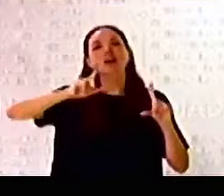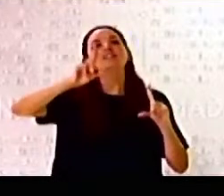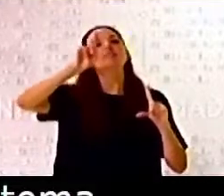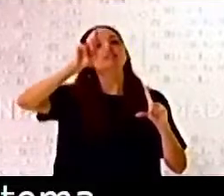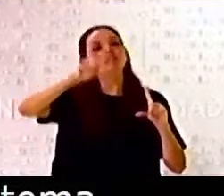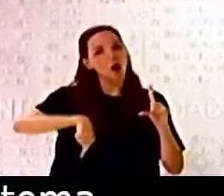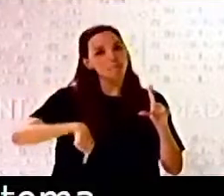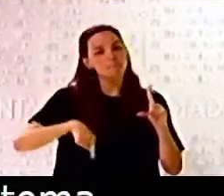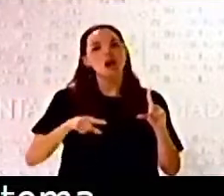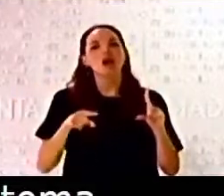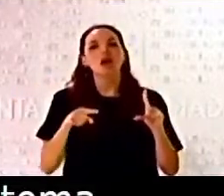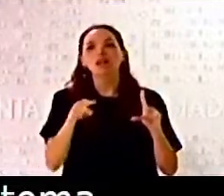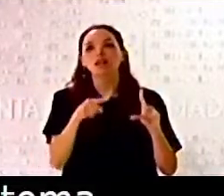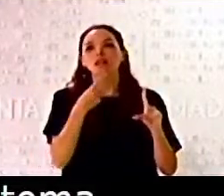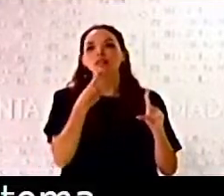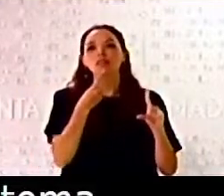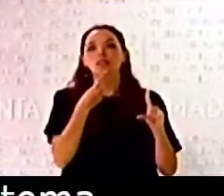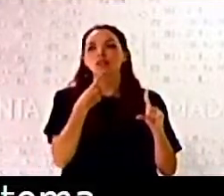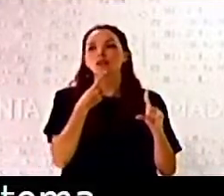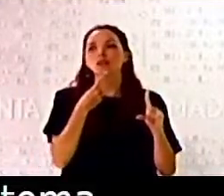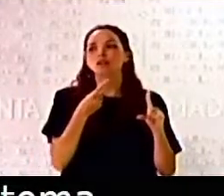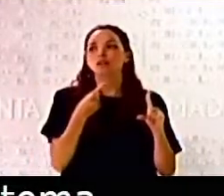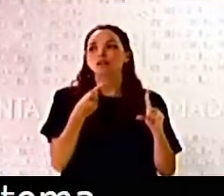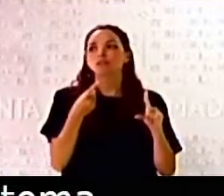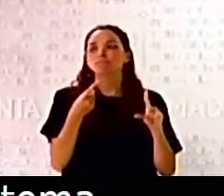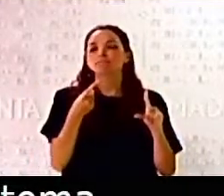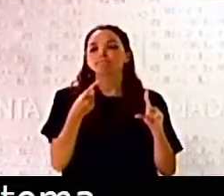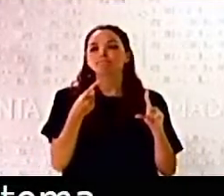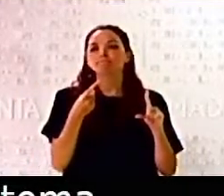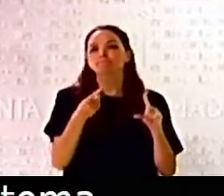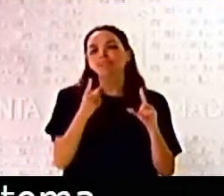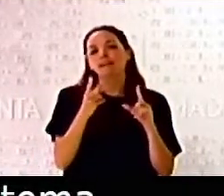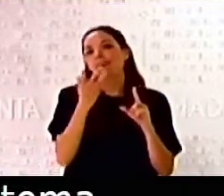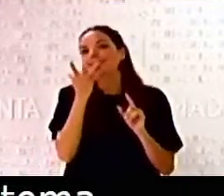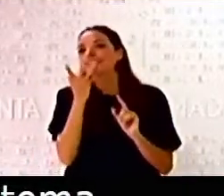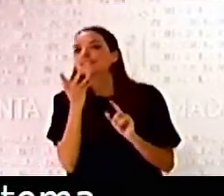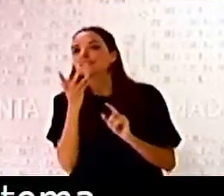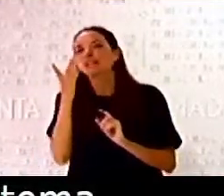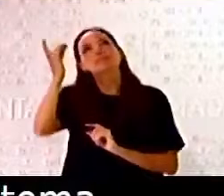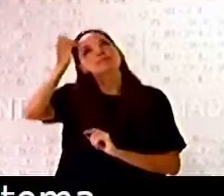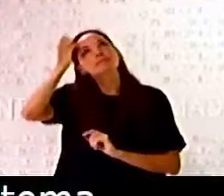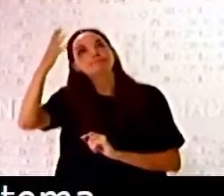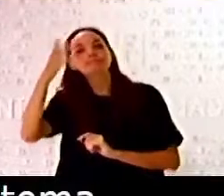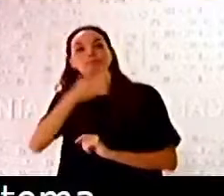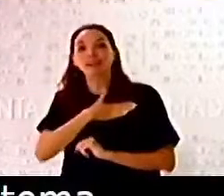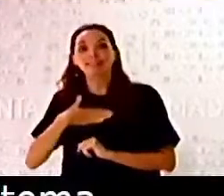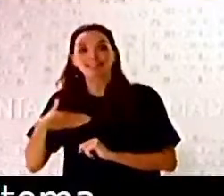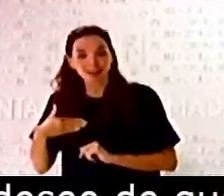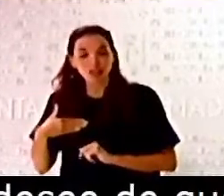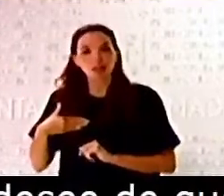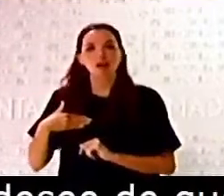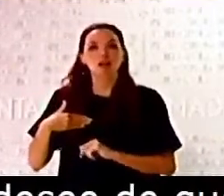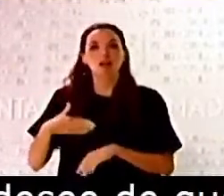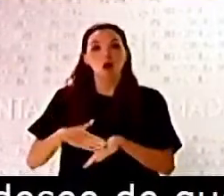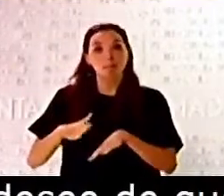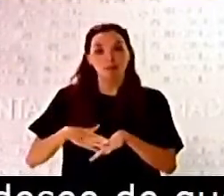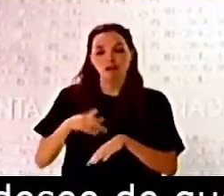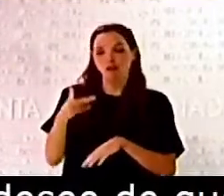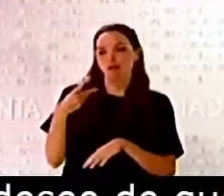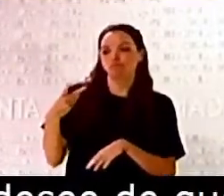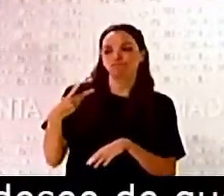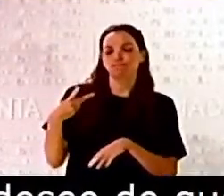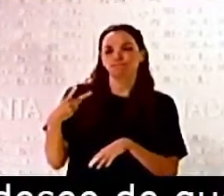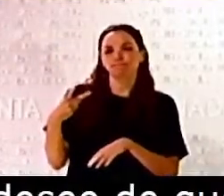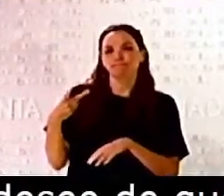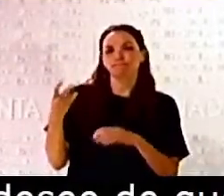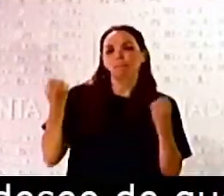expresado su deseo de que podamos compartir buenas prácticas